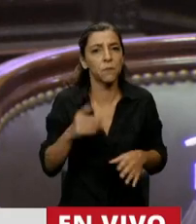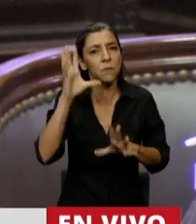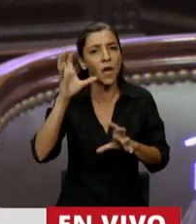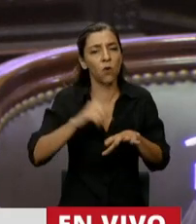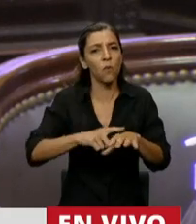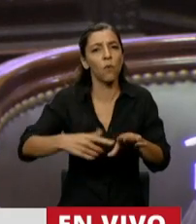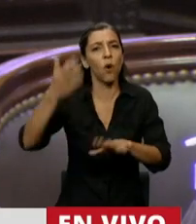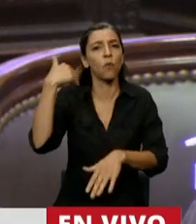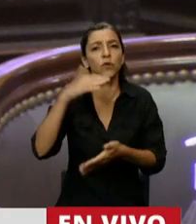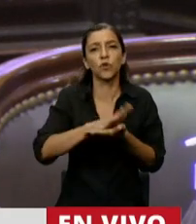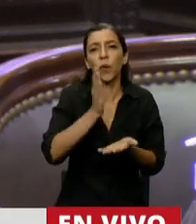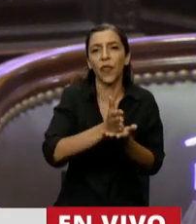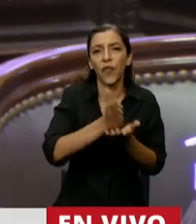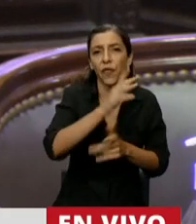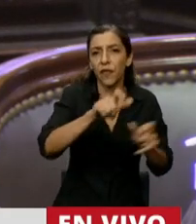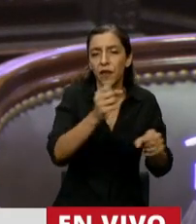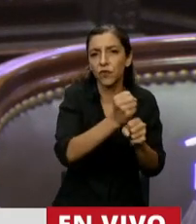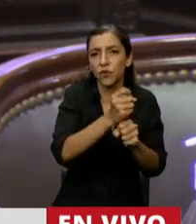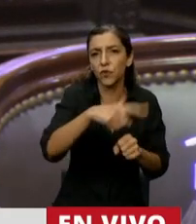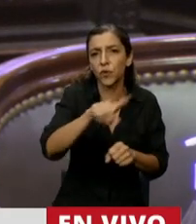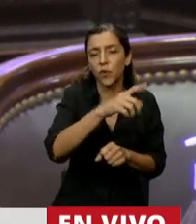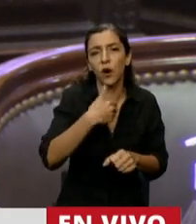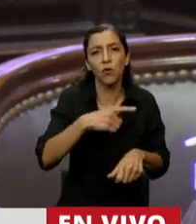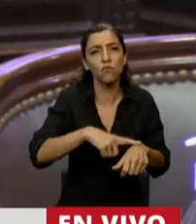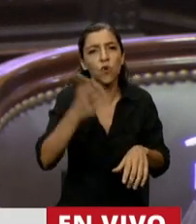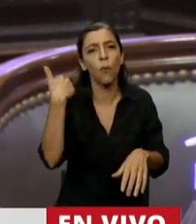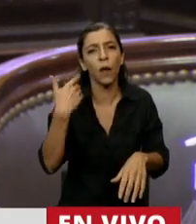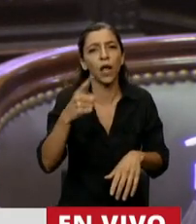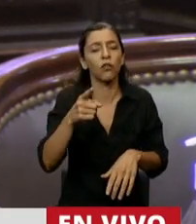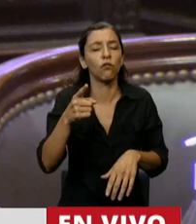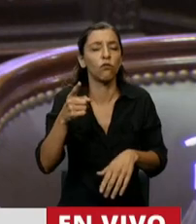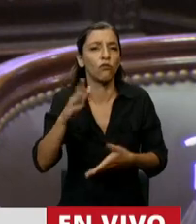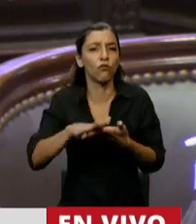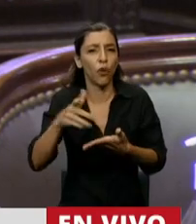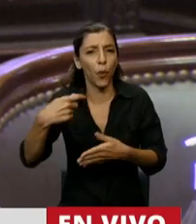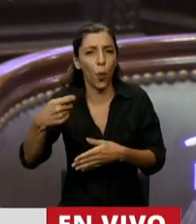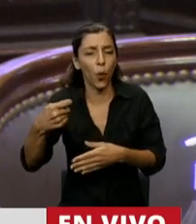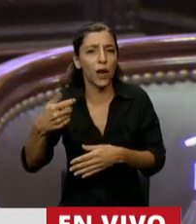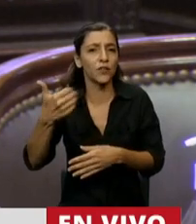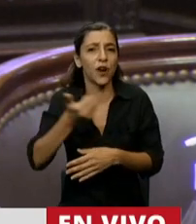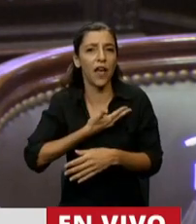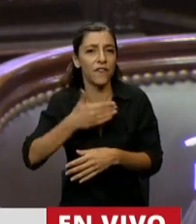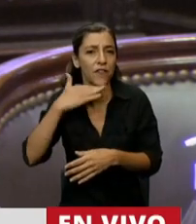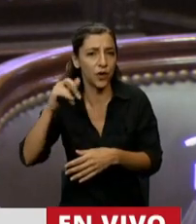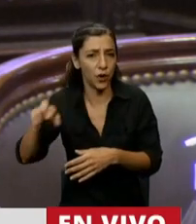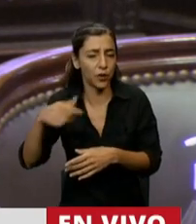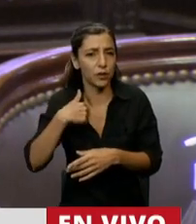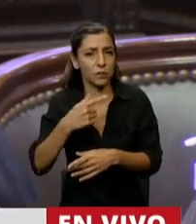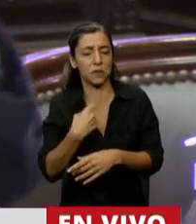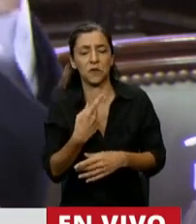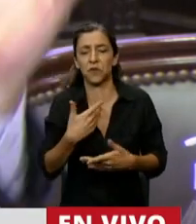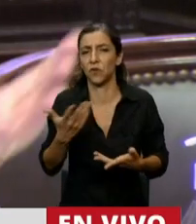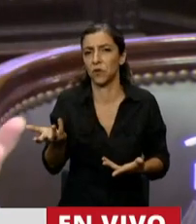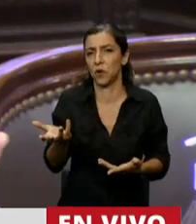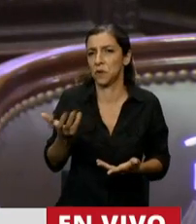sonó tan mal y fue tal la negativa al traspaso de las cajas de jubilación al sistema de las AFJP. Un